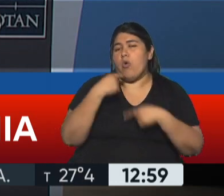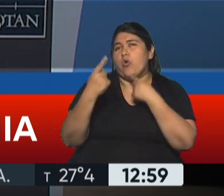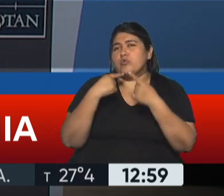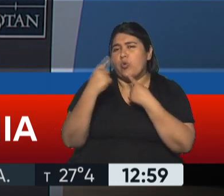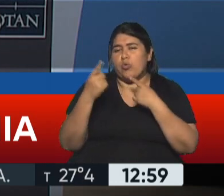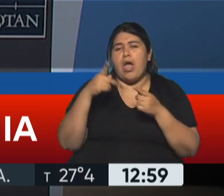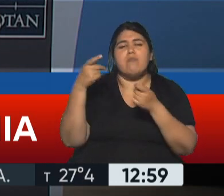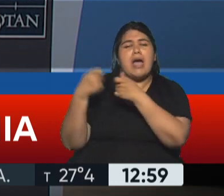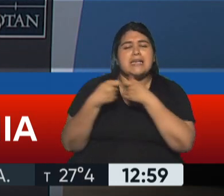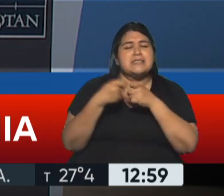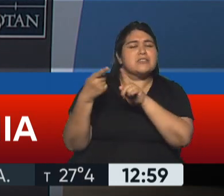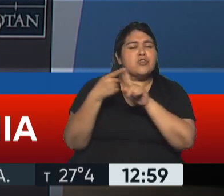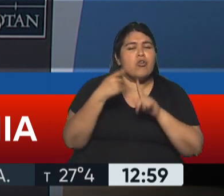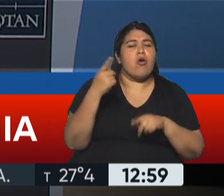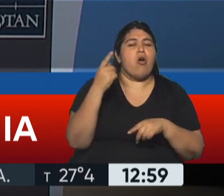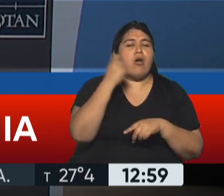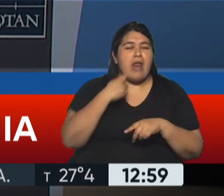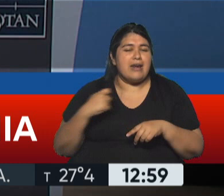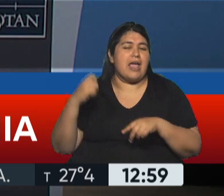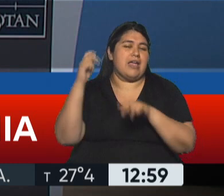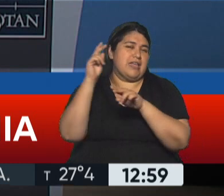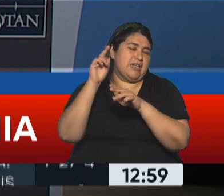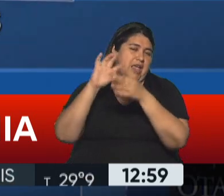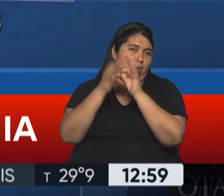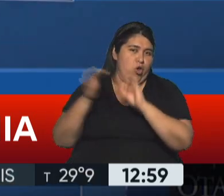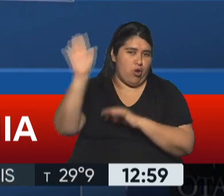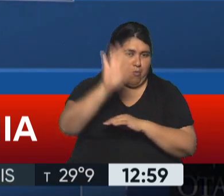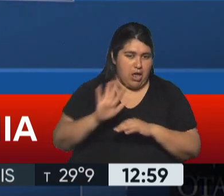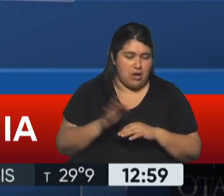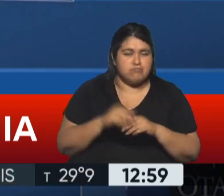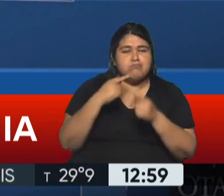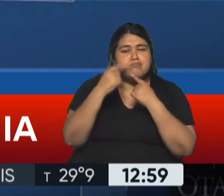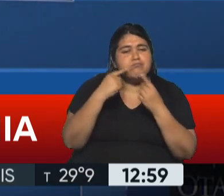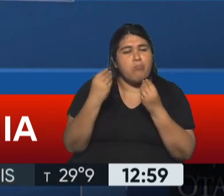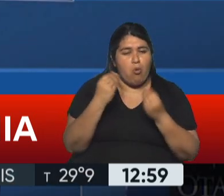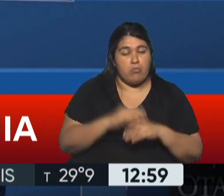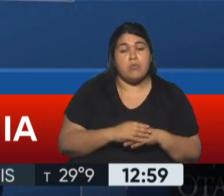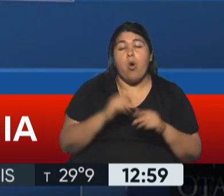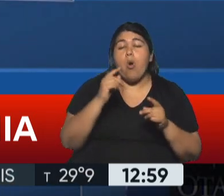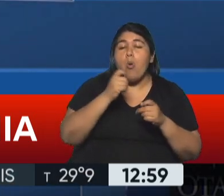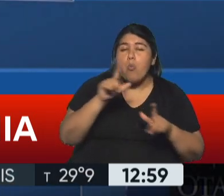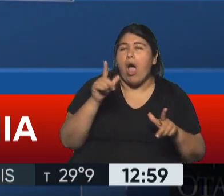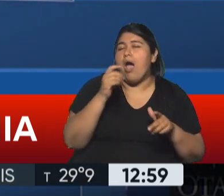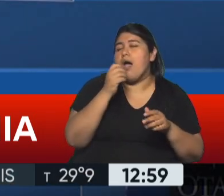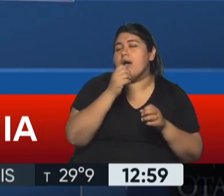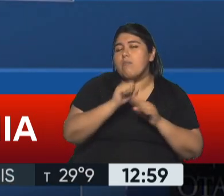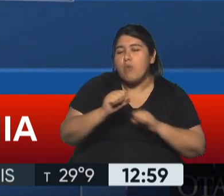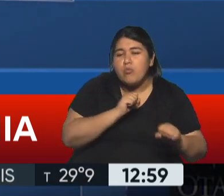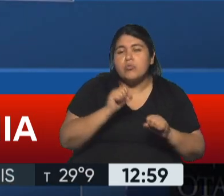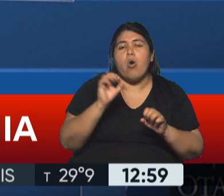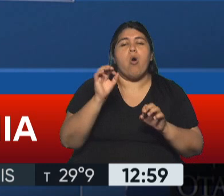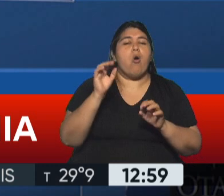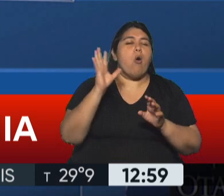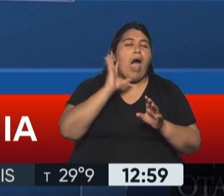and with partners such as Ukraine and the European Union. Any further provocation or